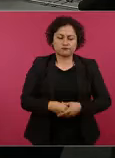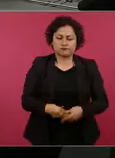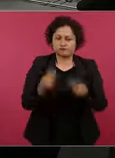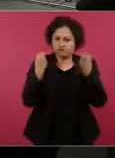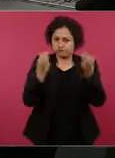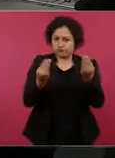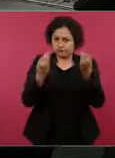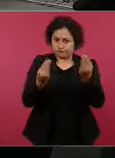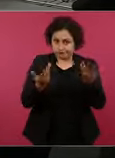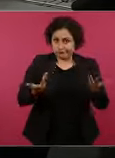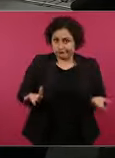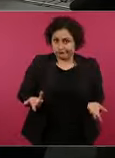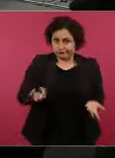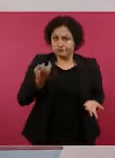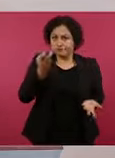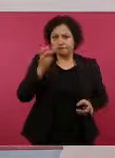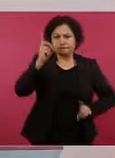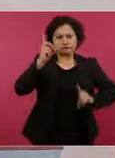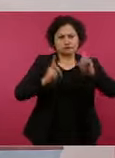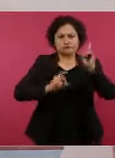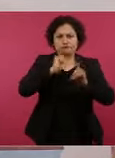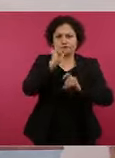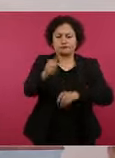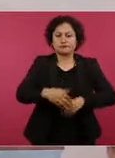para que no quede duda.